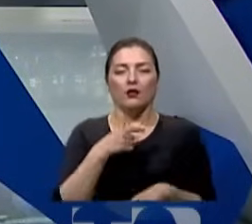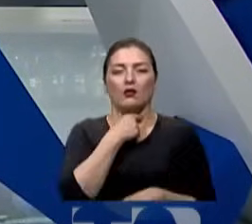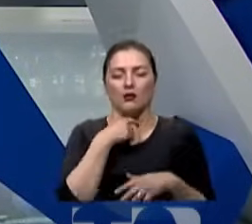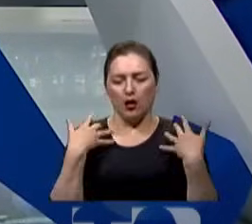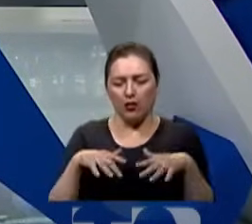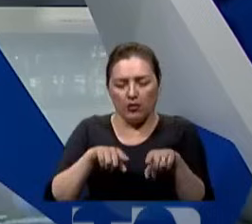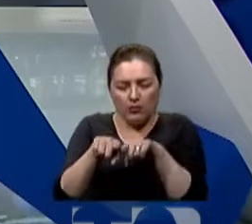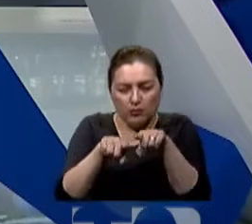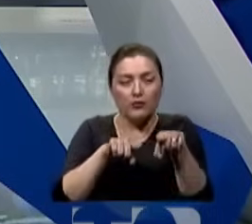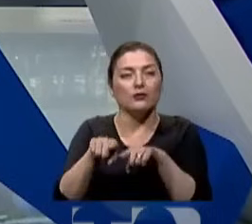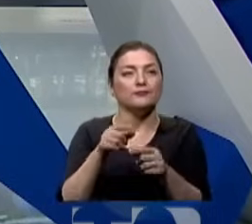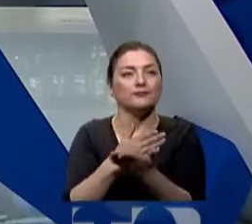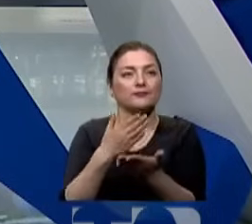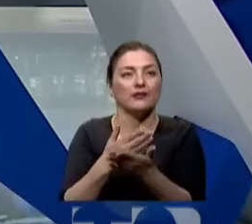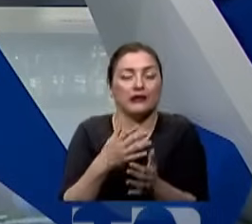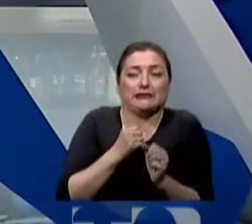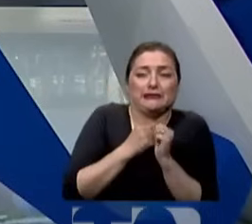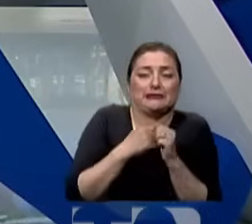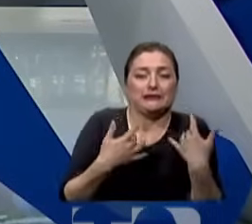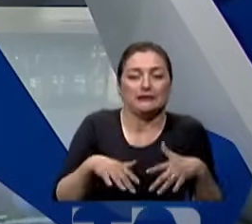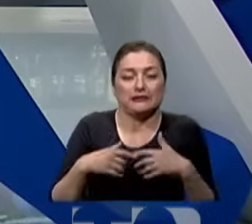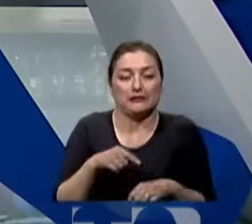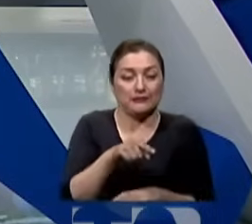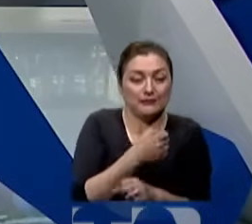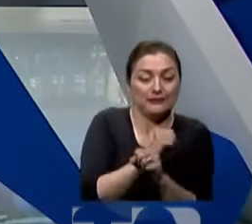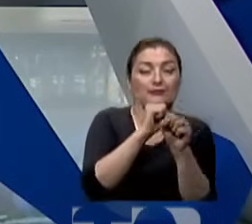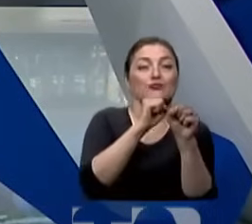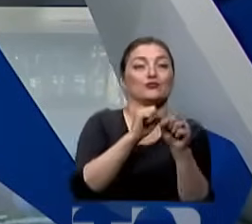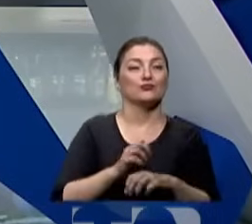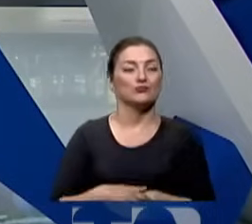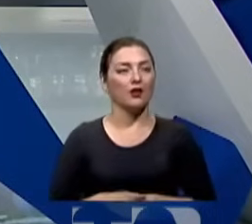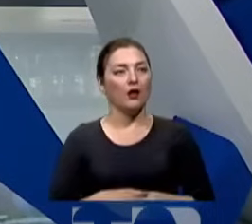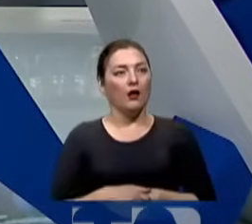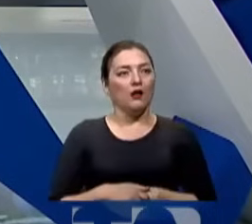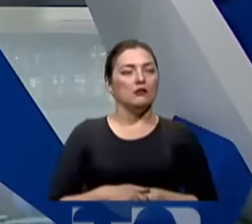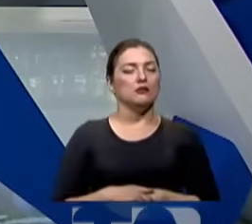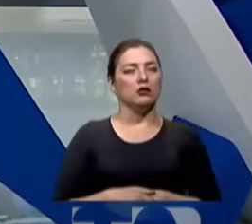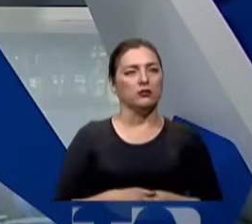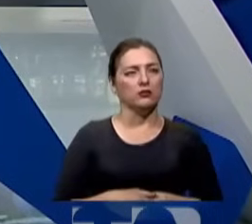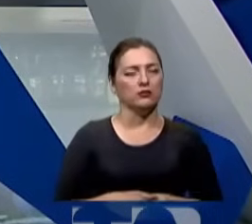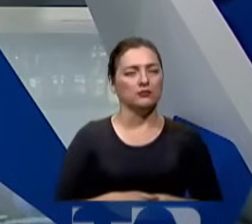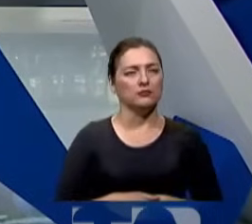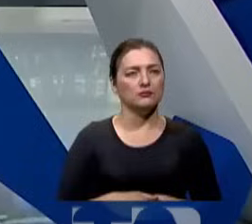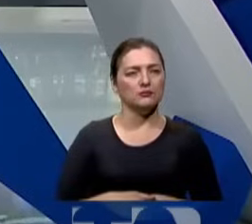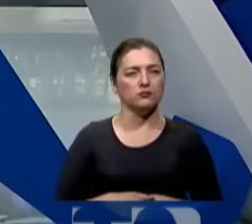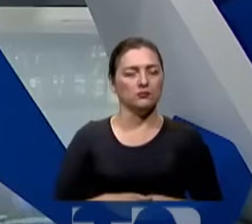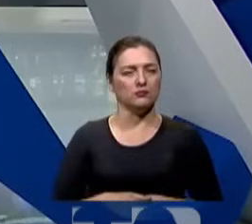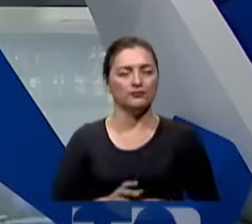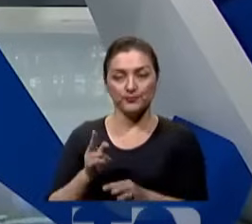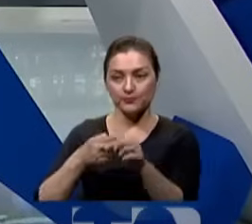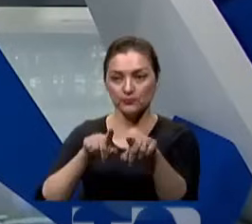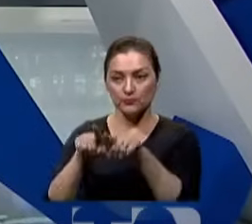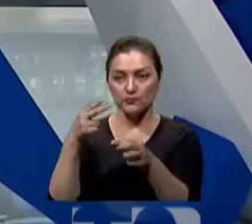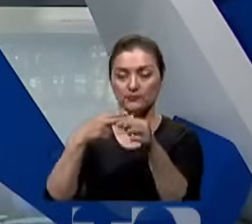nerviosos, súper inseguros, hasta que, claro, hasta que ya no te dicen está salvado, de verdad que no. En general, general estar ahí es